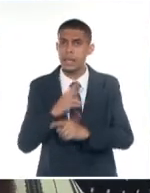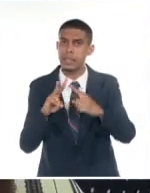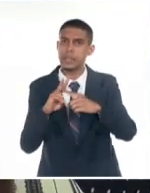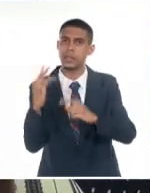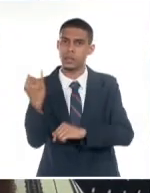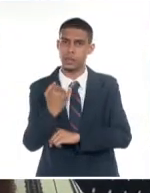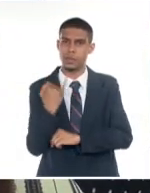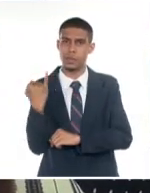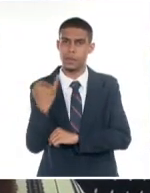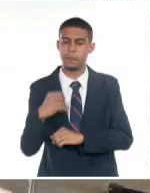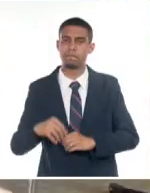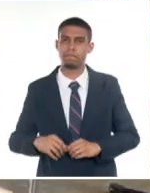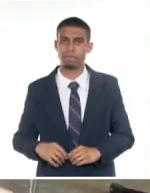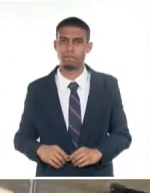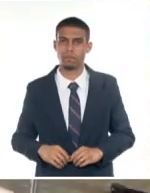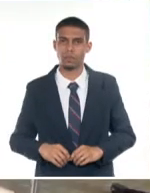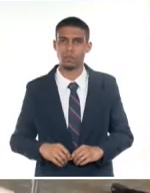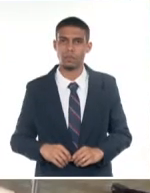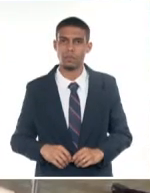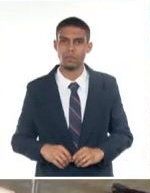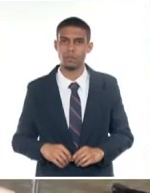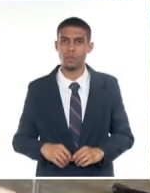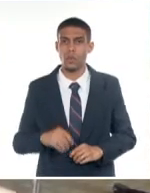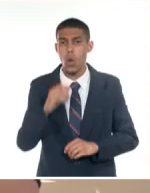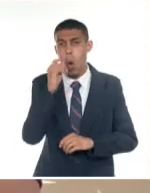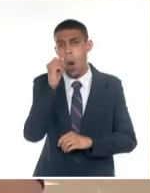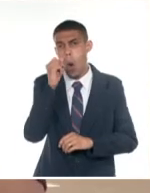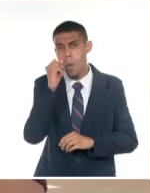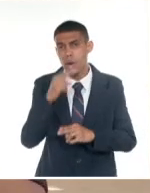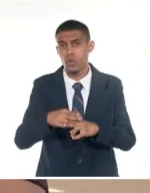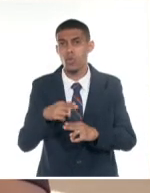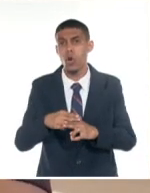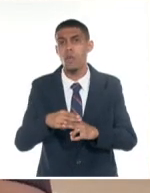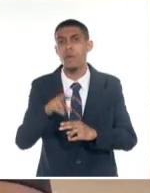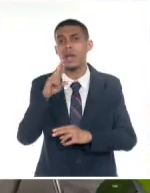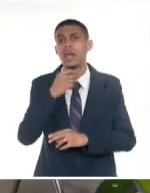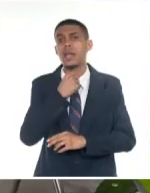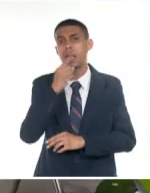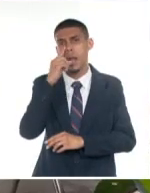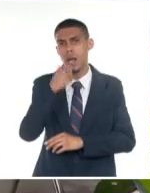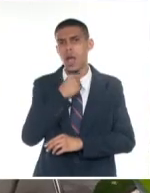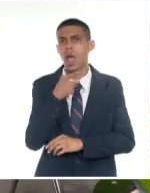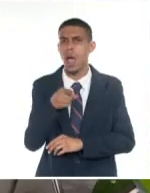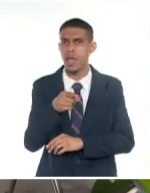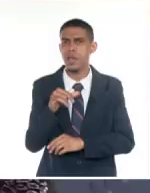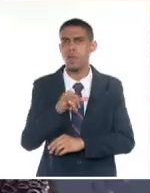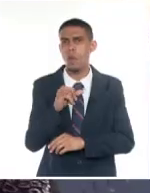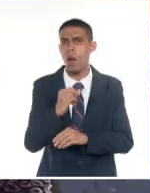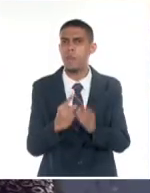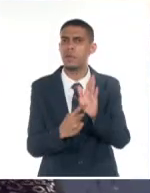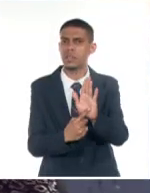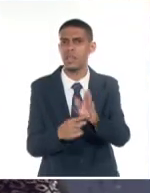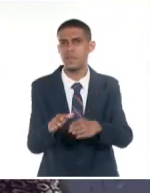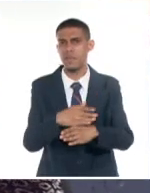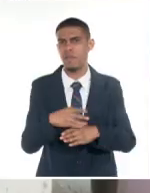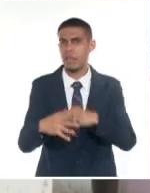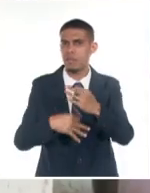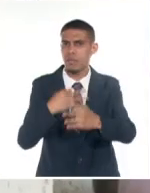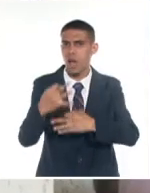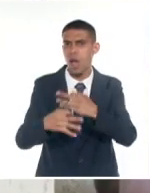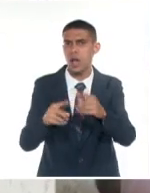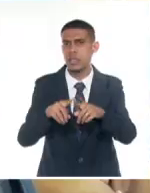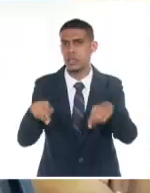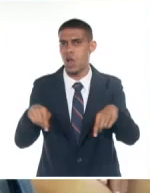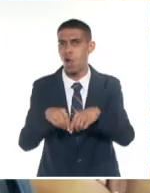Llega el René Valdés para oxigenar el movimiento de las artes visuales e incentivar la creación en una etapa pálida en salones y